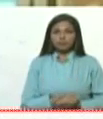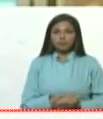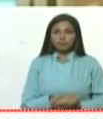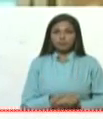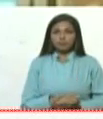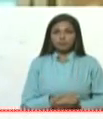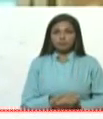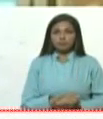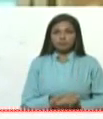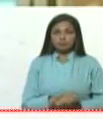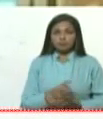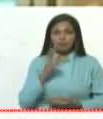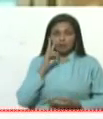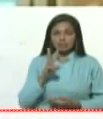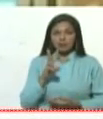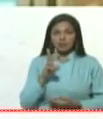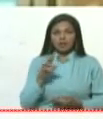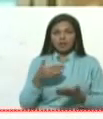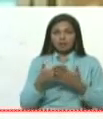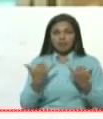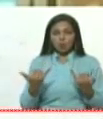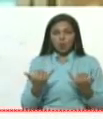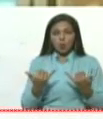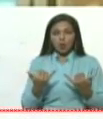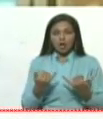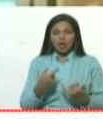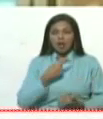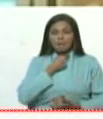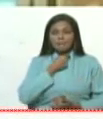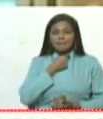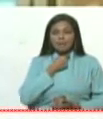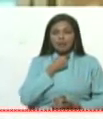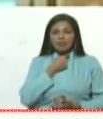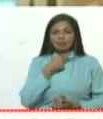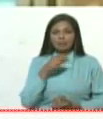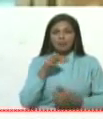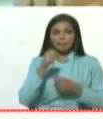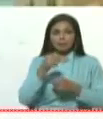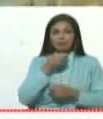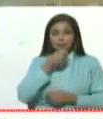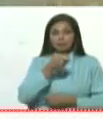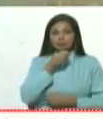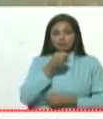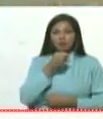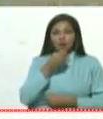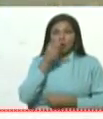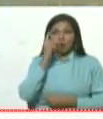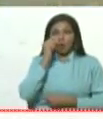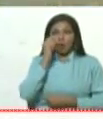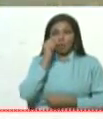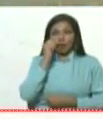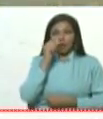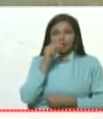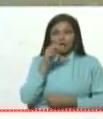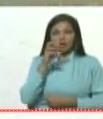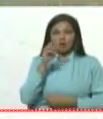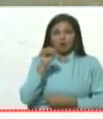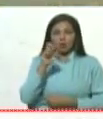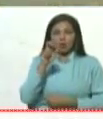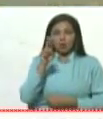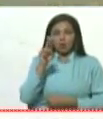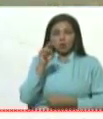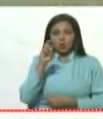Aquí está el padre y premio nacional de periodismo, Numa Molina.